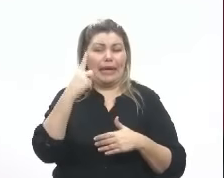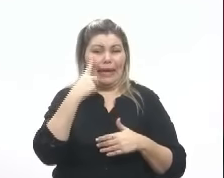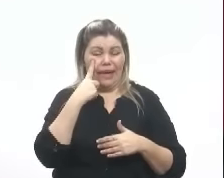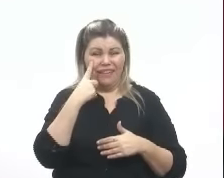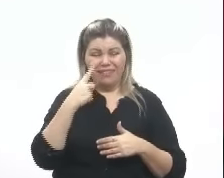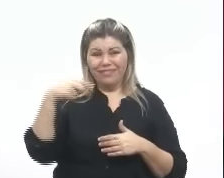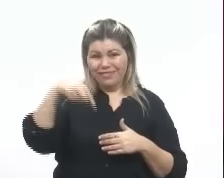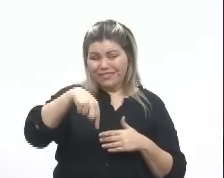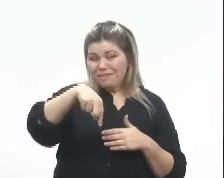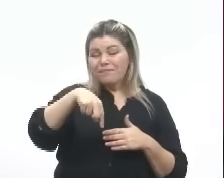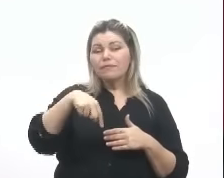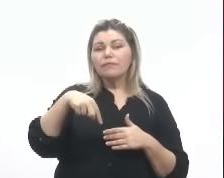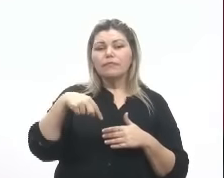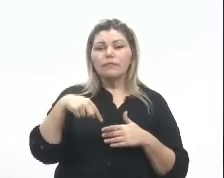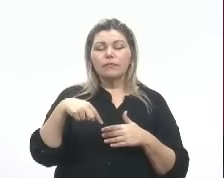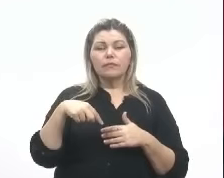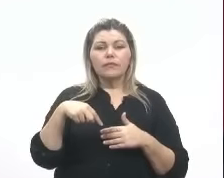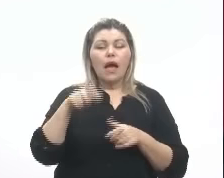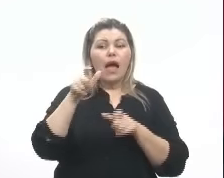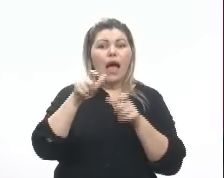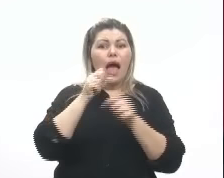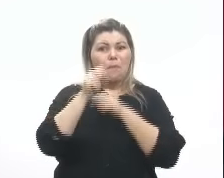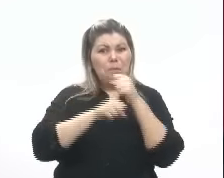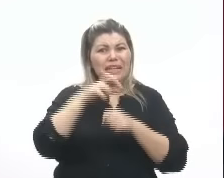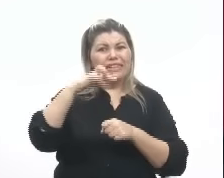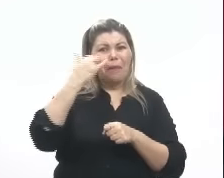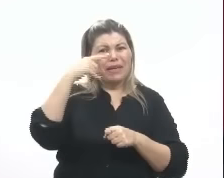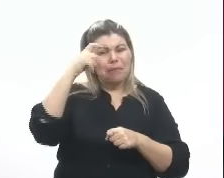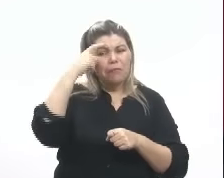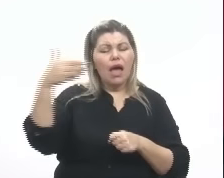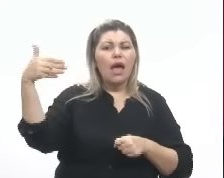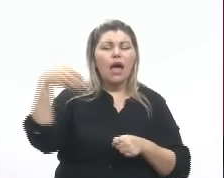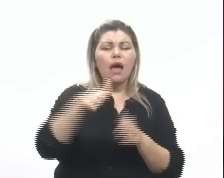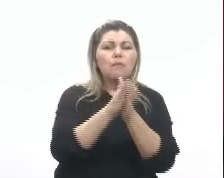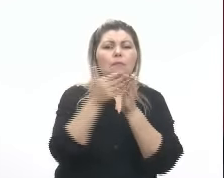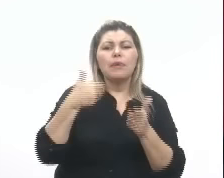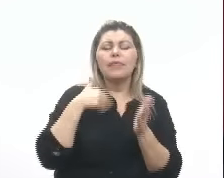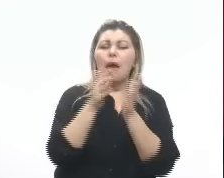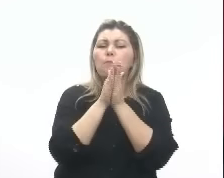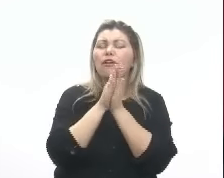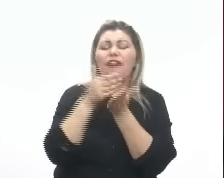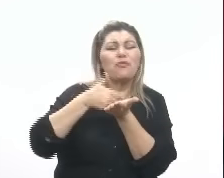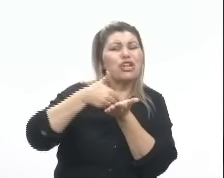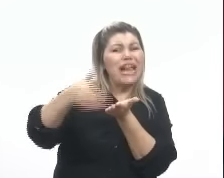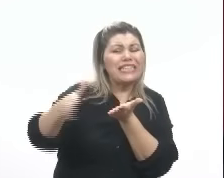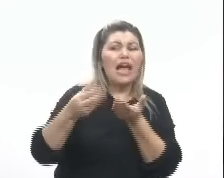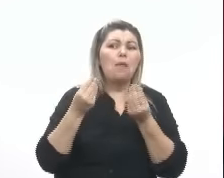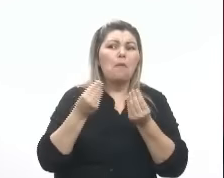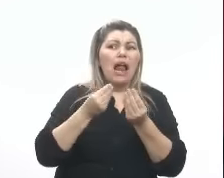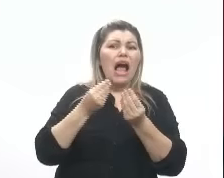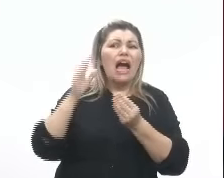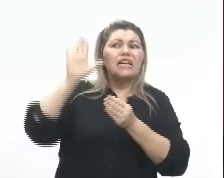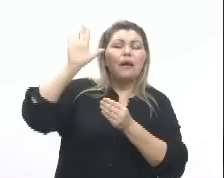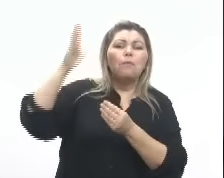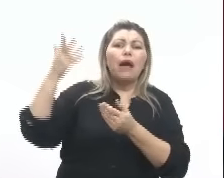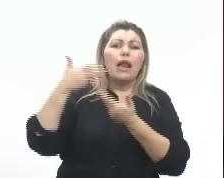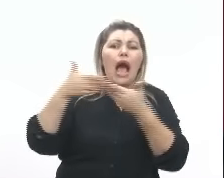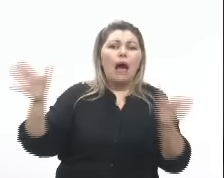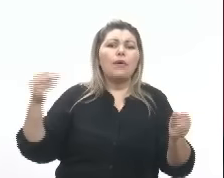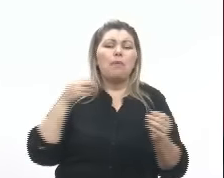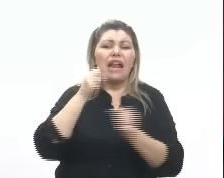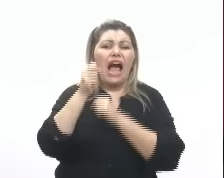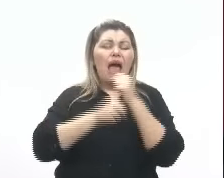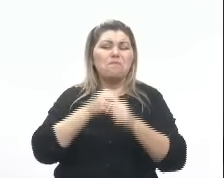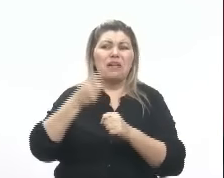vinieron, pero nos pidieron por favor que rechacemos esto. Para empresas que ni siquiera conocemos,